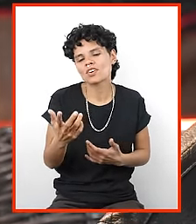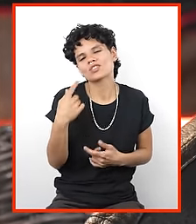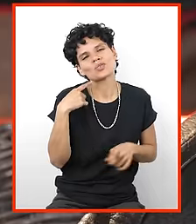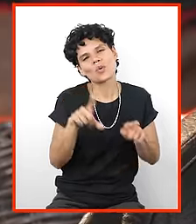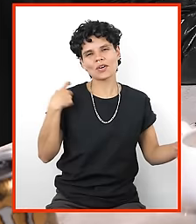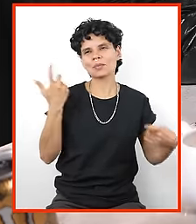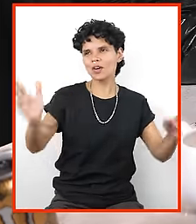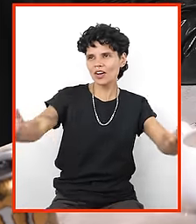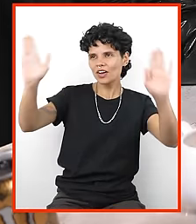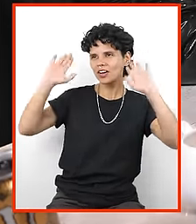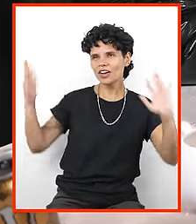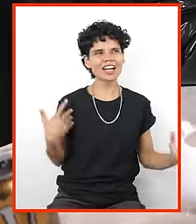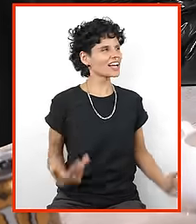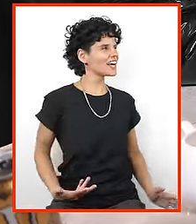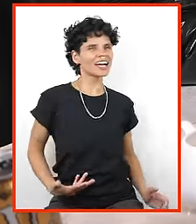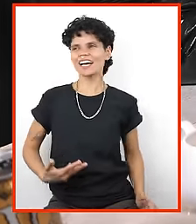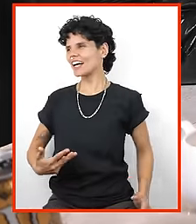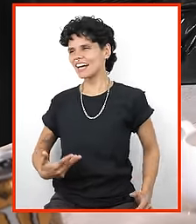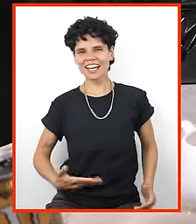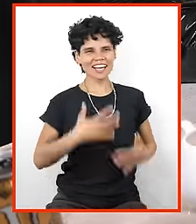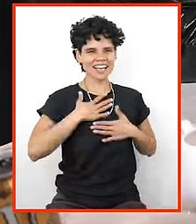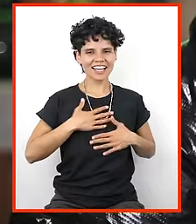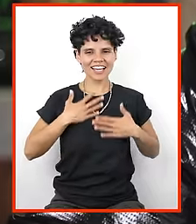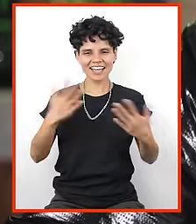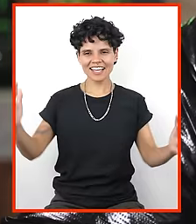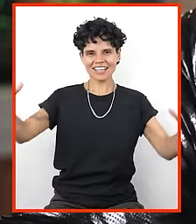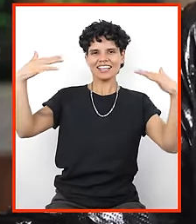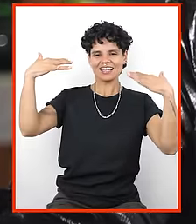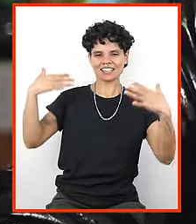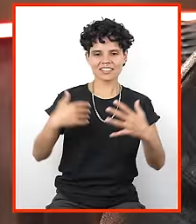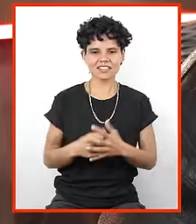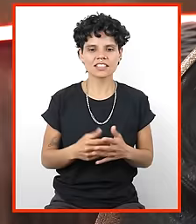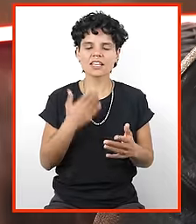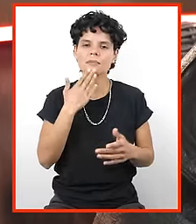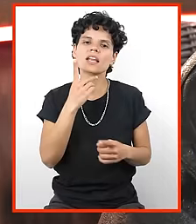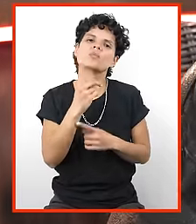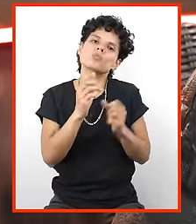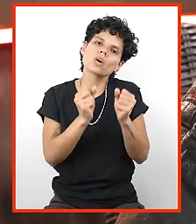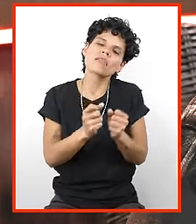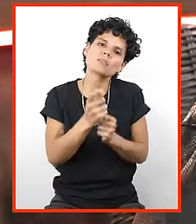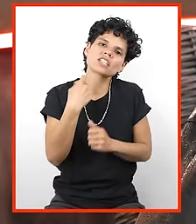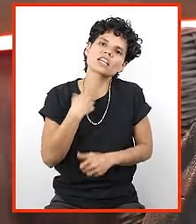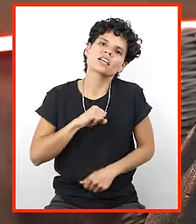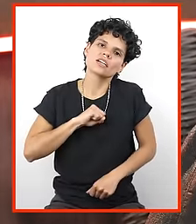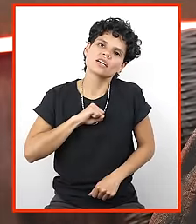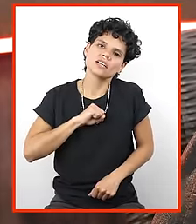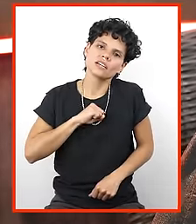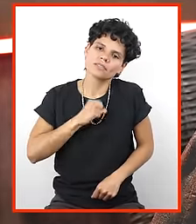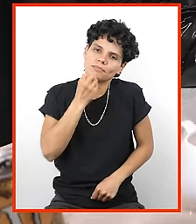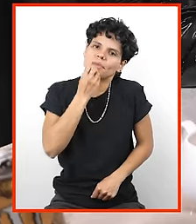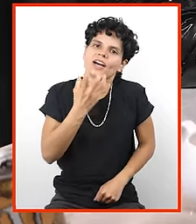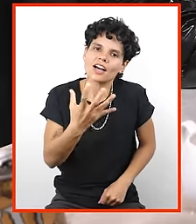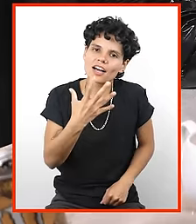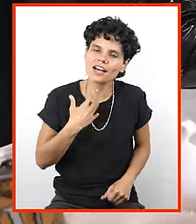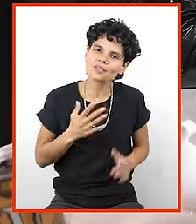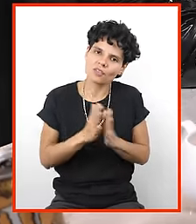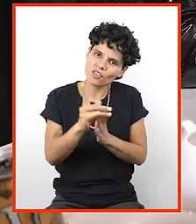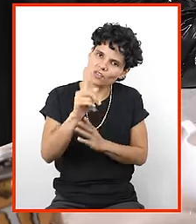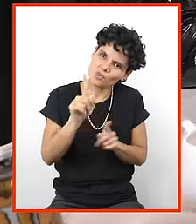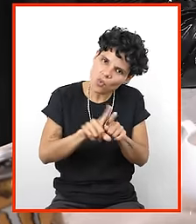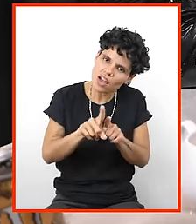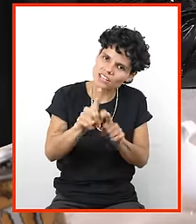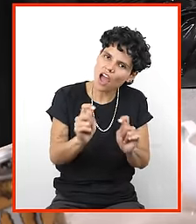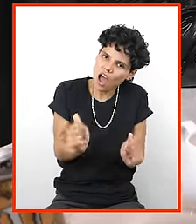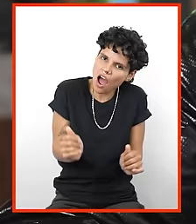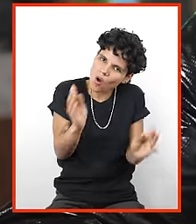florerita en mesa. Po. ¿Y este talento oculto de tirarte tus flatitos y hablar con flato? No, yo no hago esas cosas. Ese talento oculto